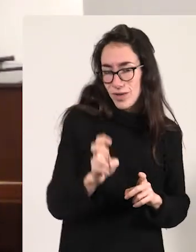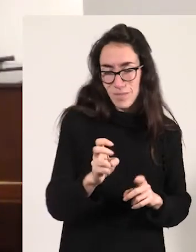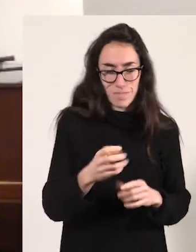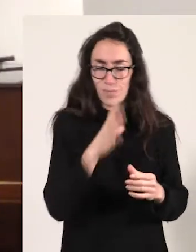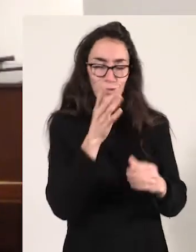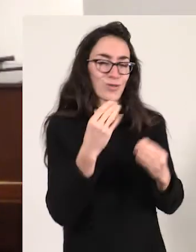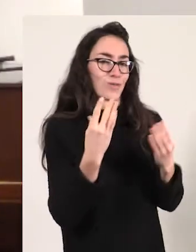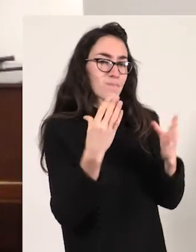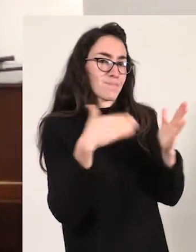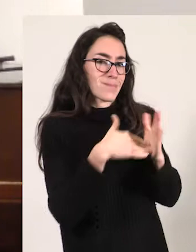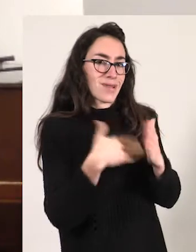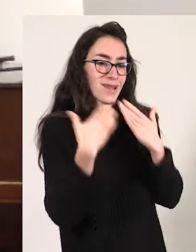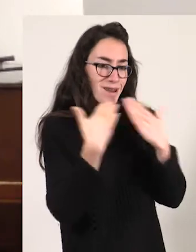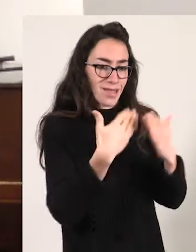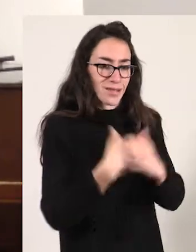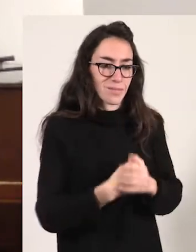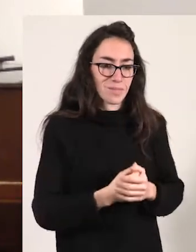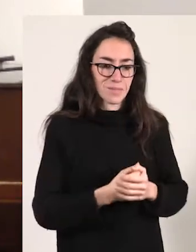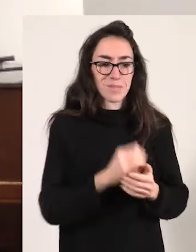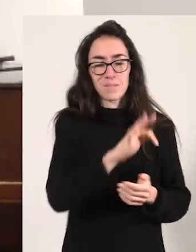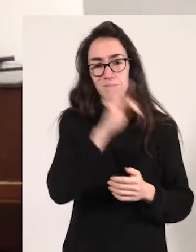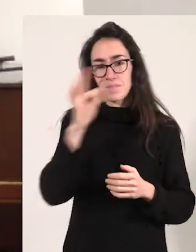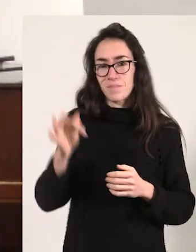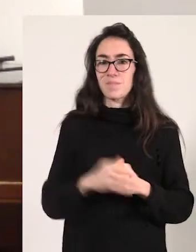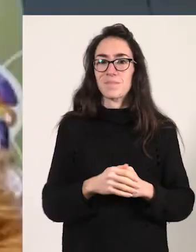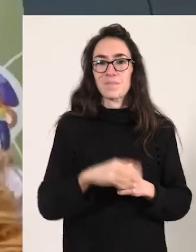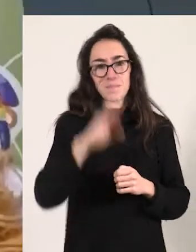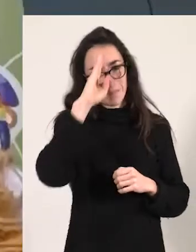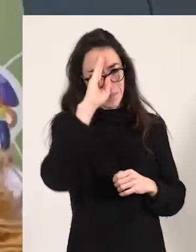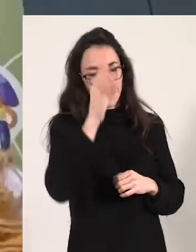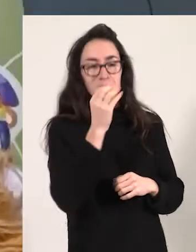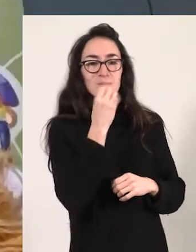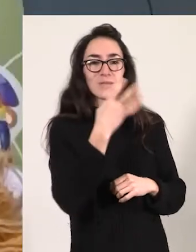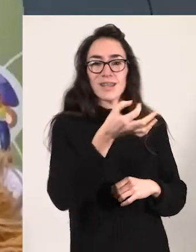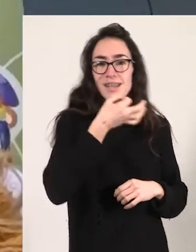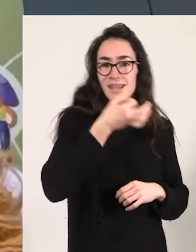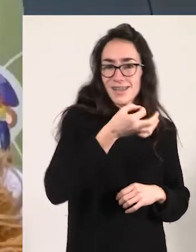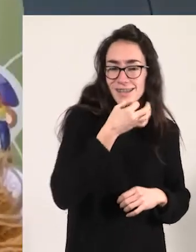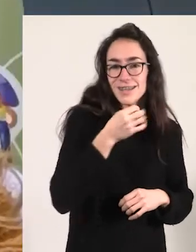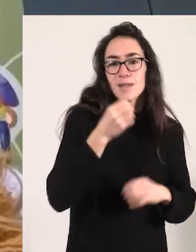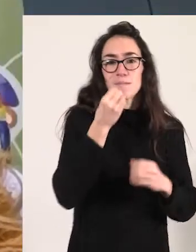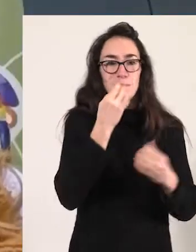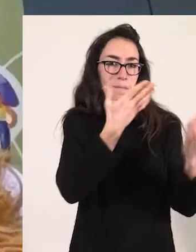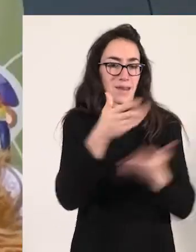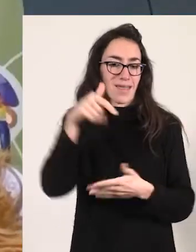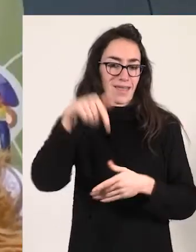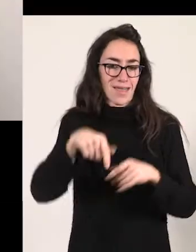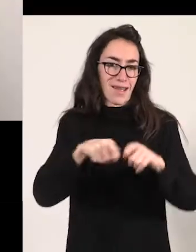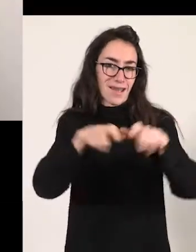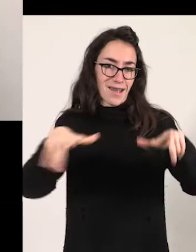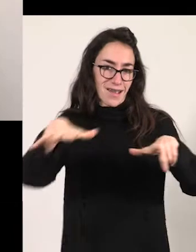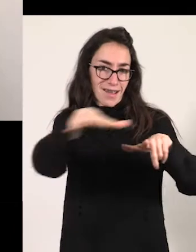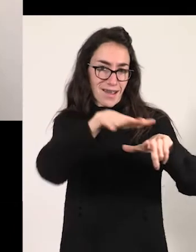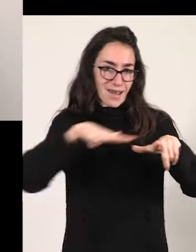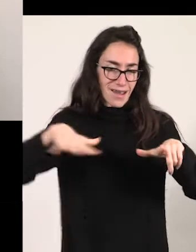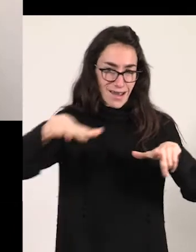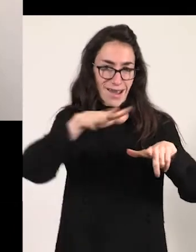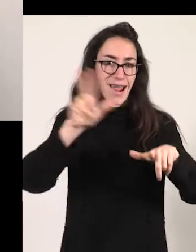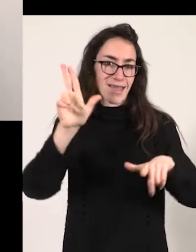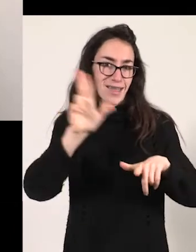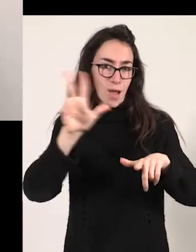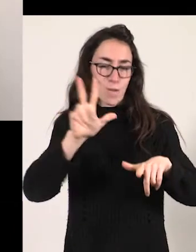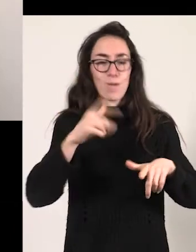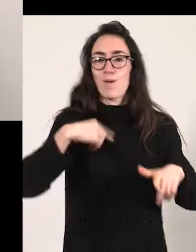sobre todo útil. Así que mil gracias, Eskerrik asko. Bueno, arratsaldeon, Lucía, eskerrik asko Laudiotik plazara